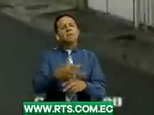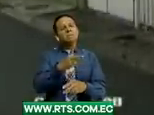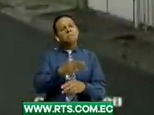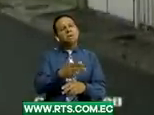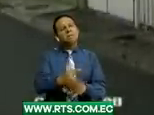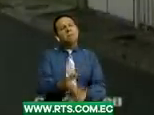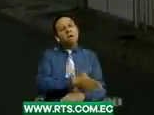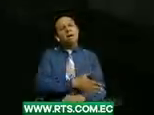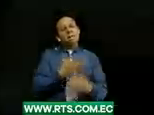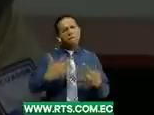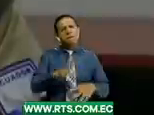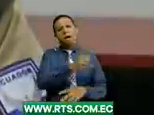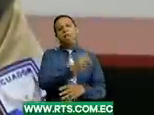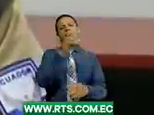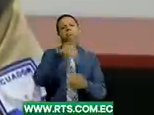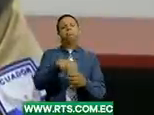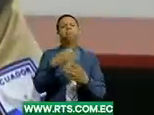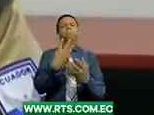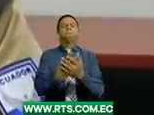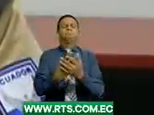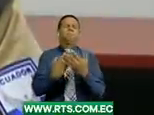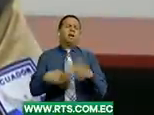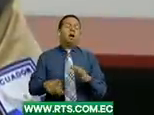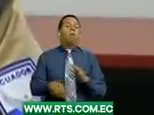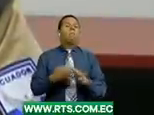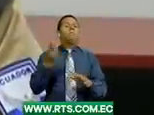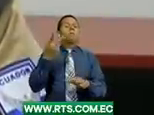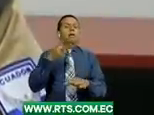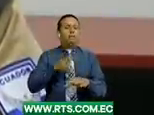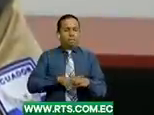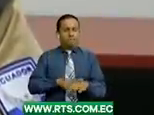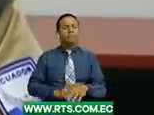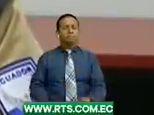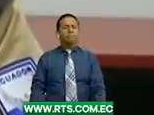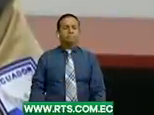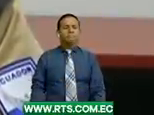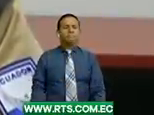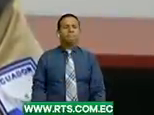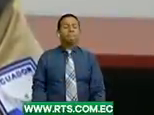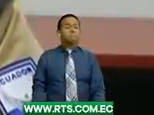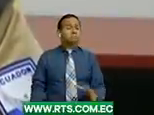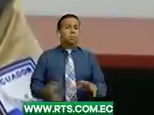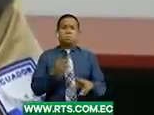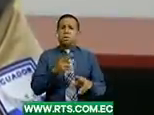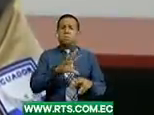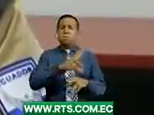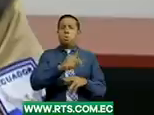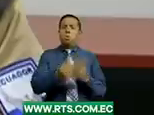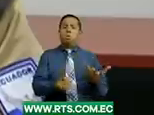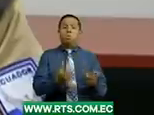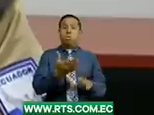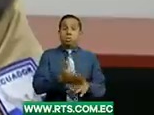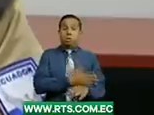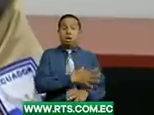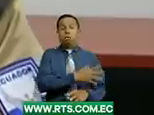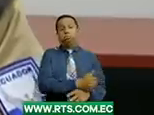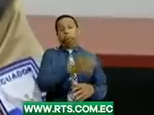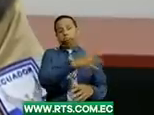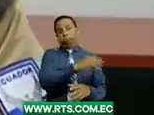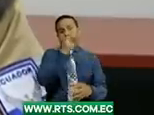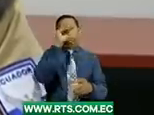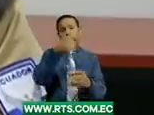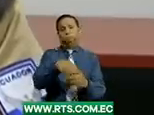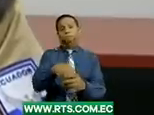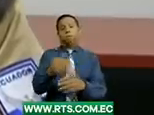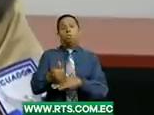detenido anteriormente. Registra una detención anterior ya por robo. Y al momento ya se encuentra a órdenes de la autoridad competente para